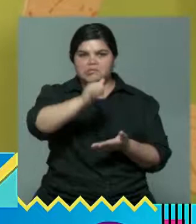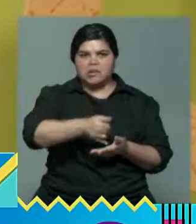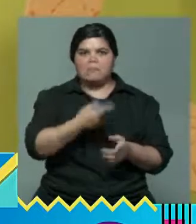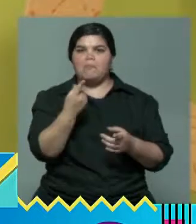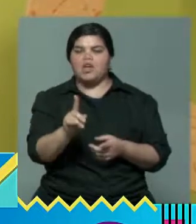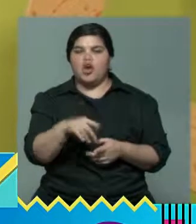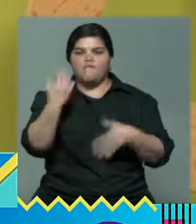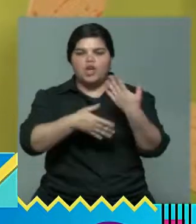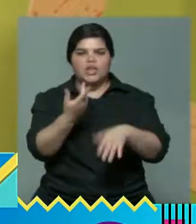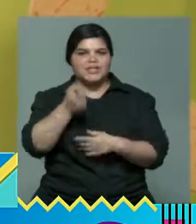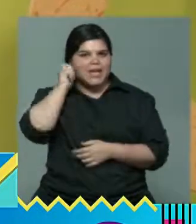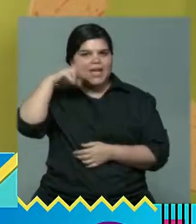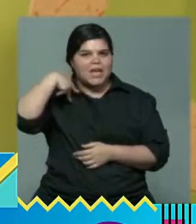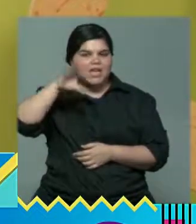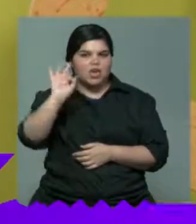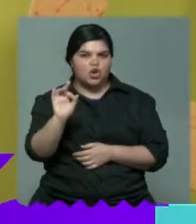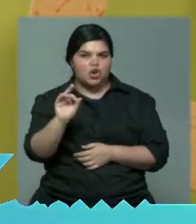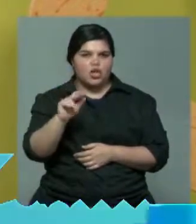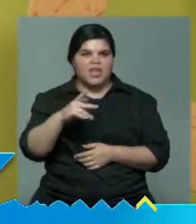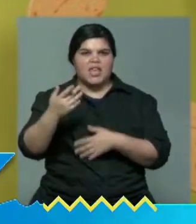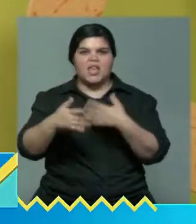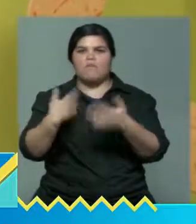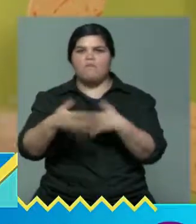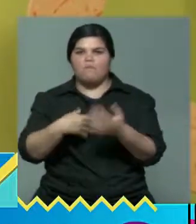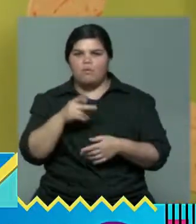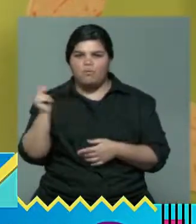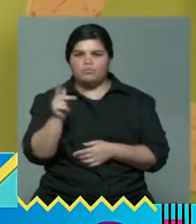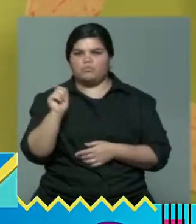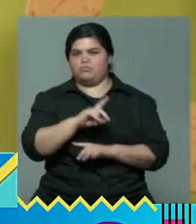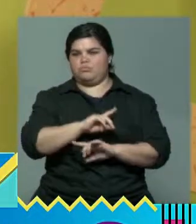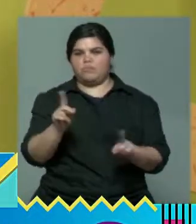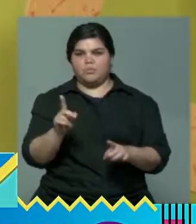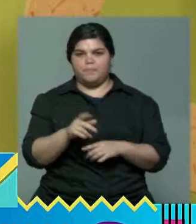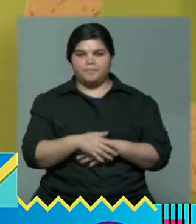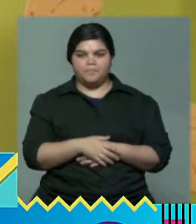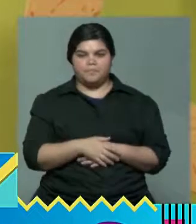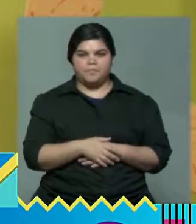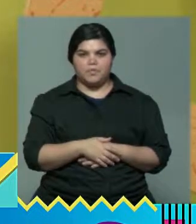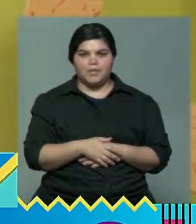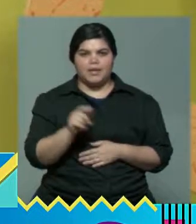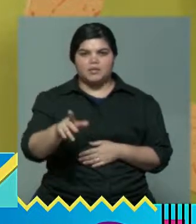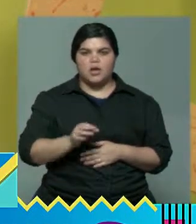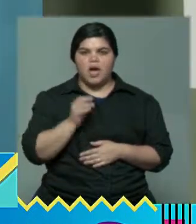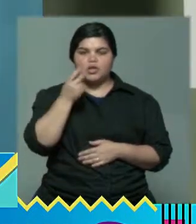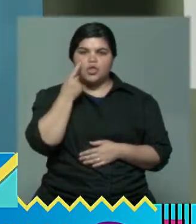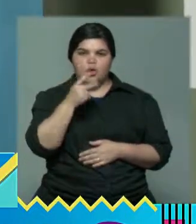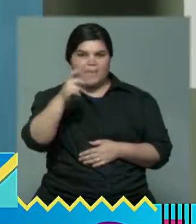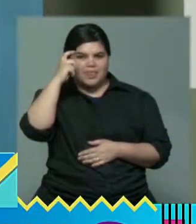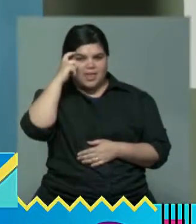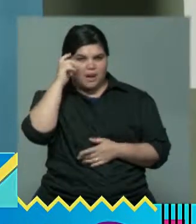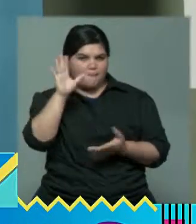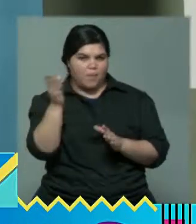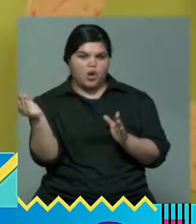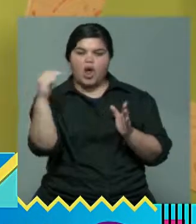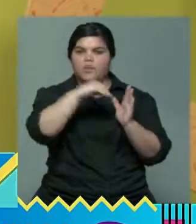género. Bueno, que hay que hacer tratamiento específico. Es decir, que eso es lo que se incorporó en el año 2010.